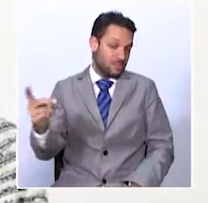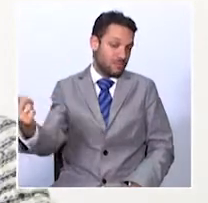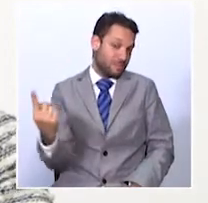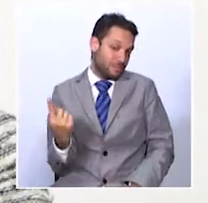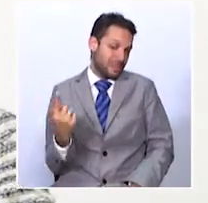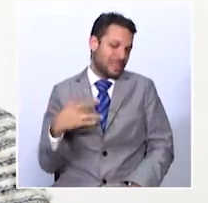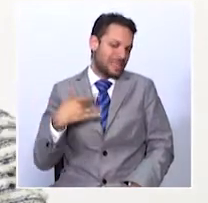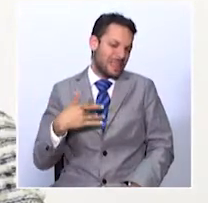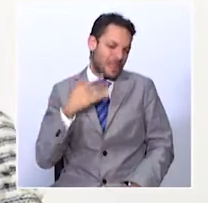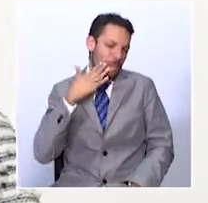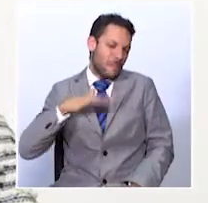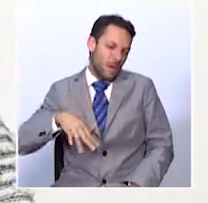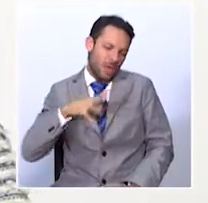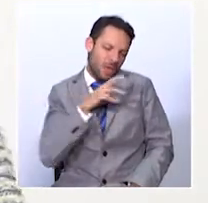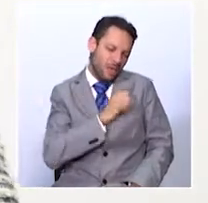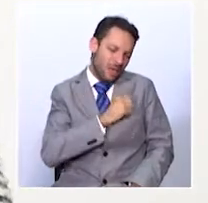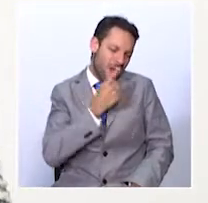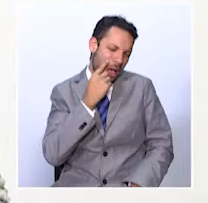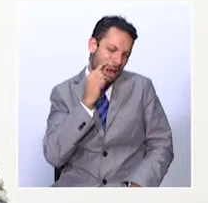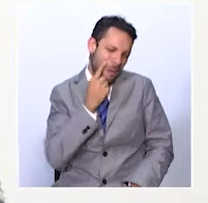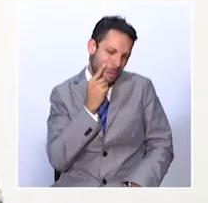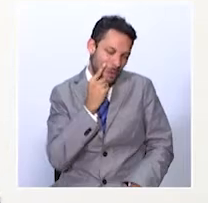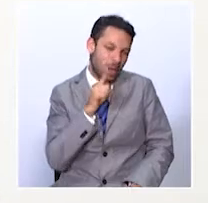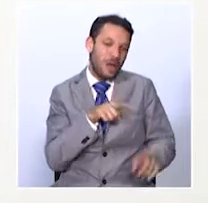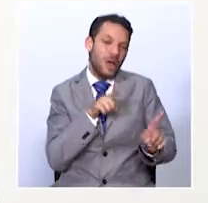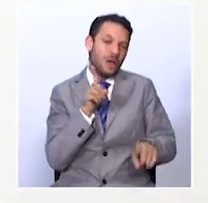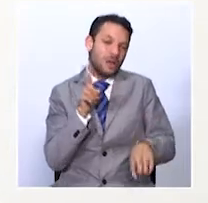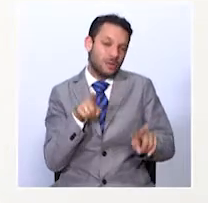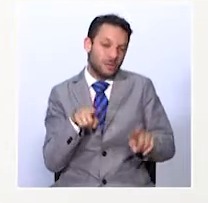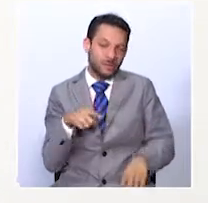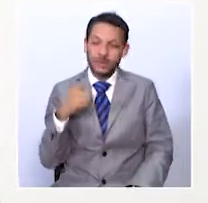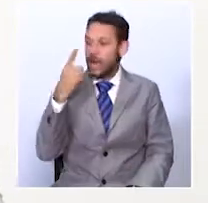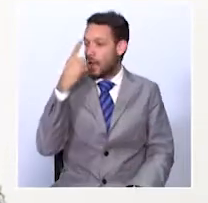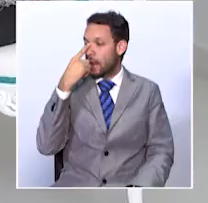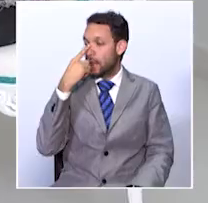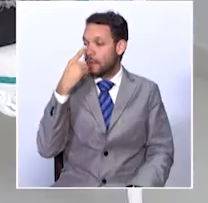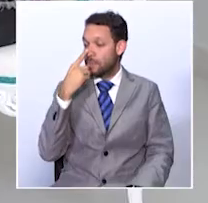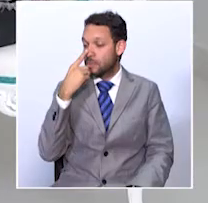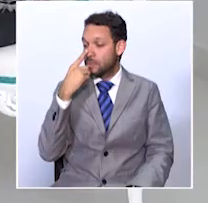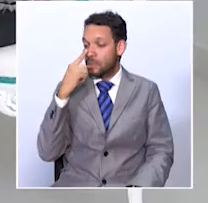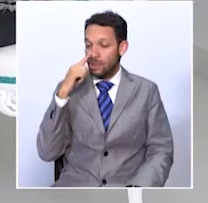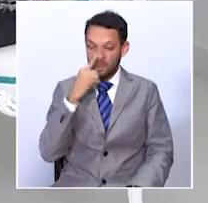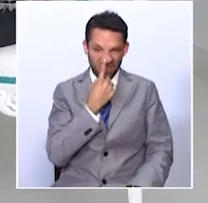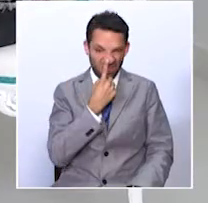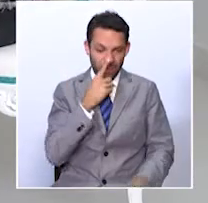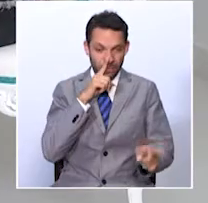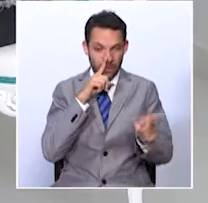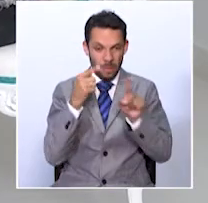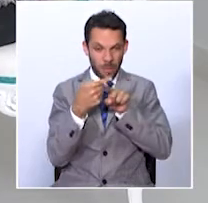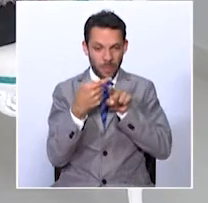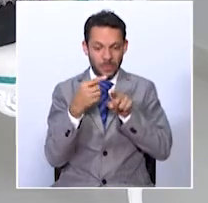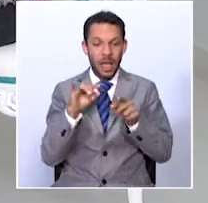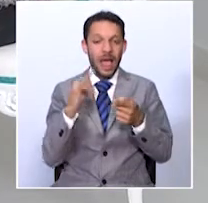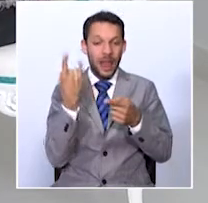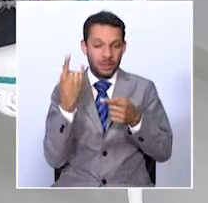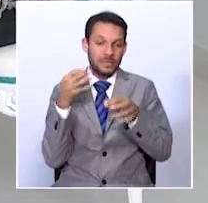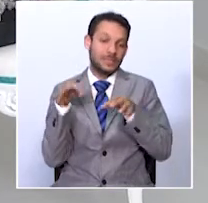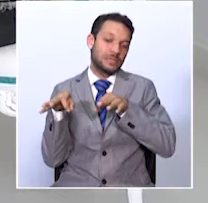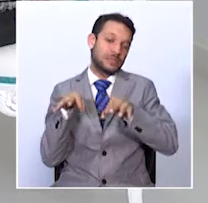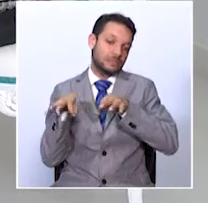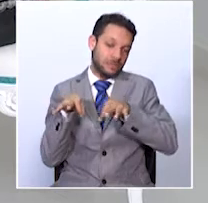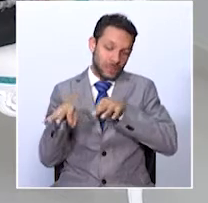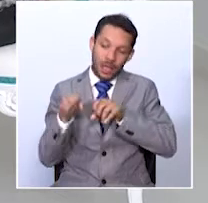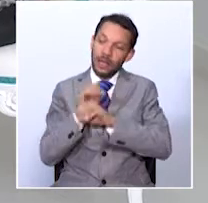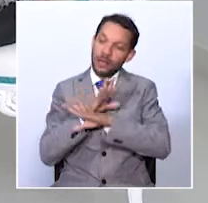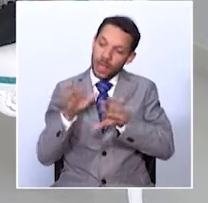y se quejan. De pronto hay unas pacientes que tienen la nariz un tricitico caída. También hay que saberles explicar, ¿cierto? Y